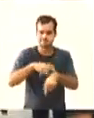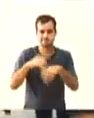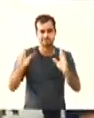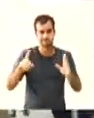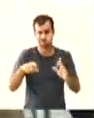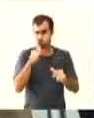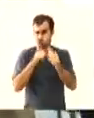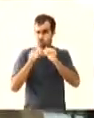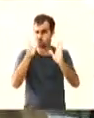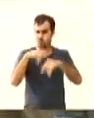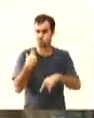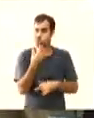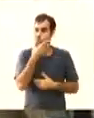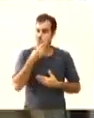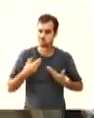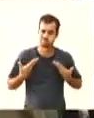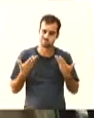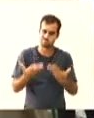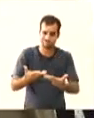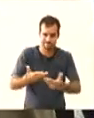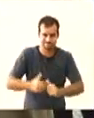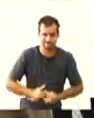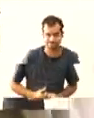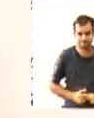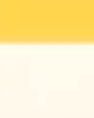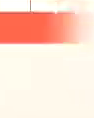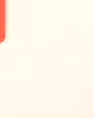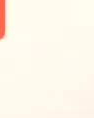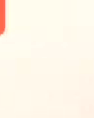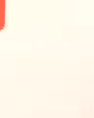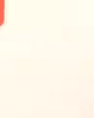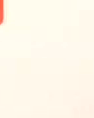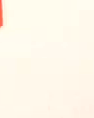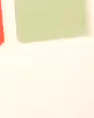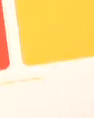No hay duda alguna de que somos Jóvenes por la Vida.